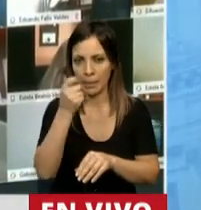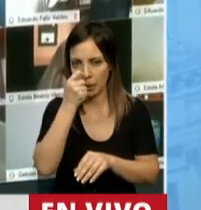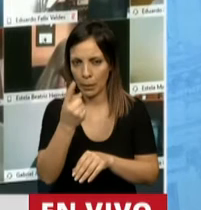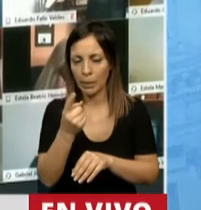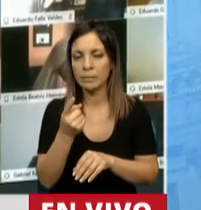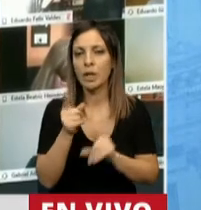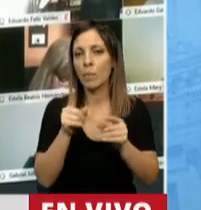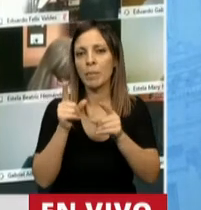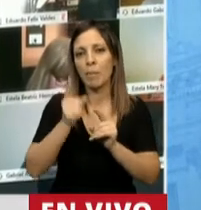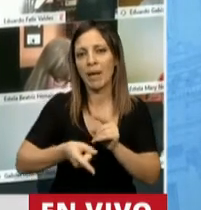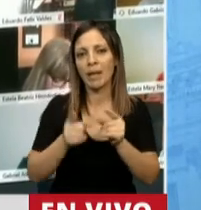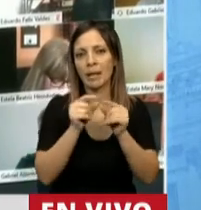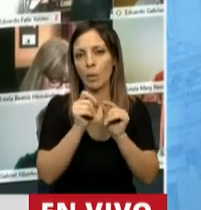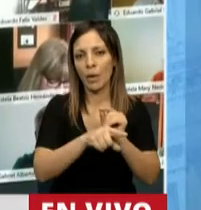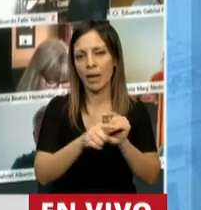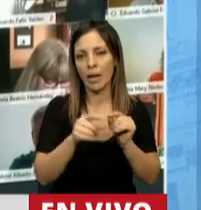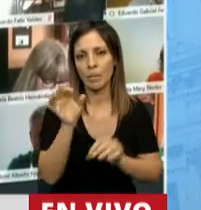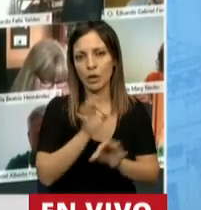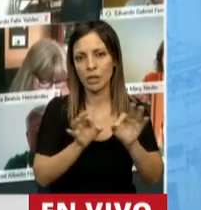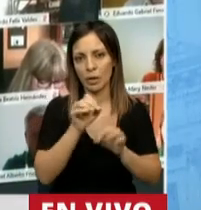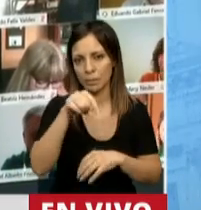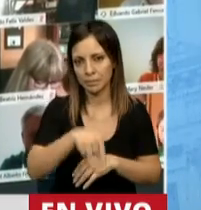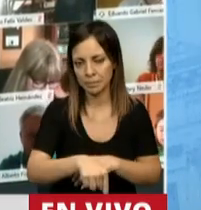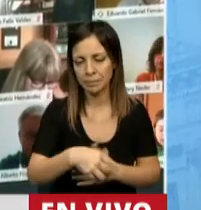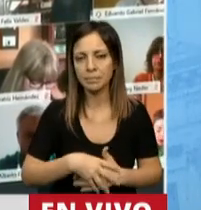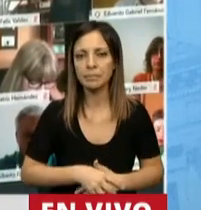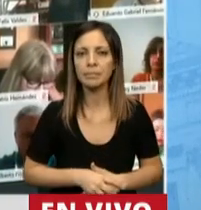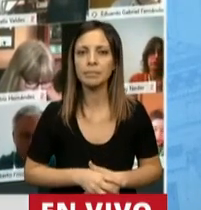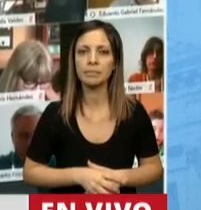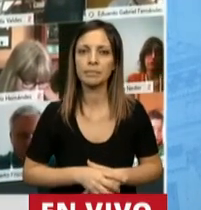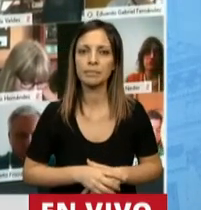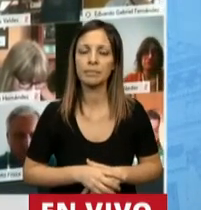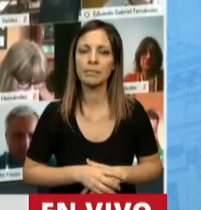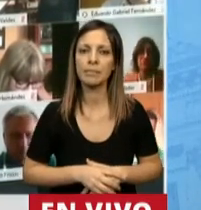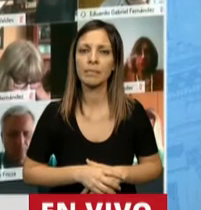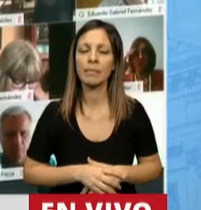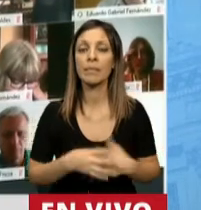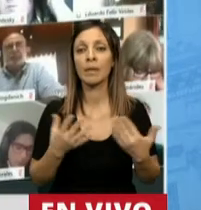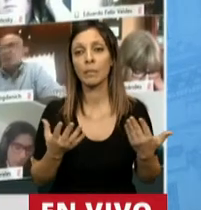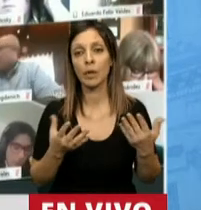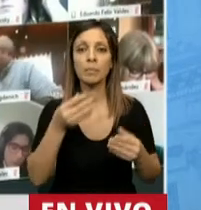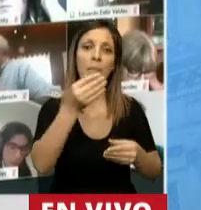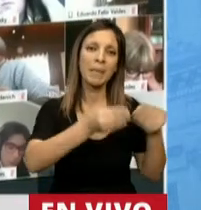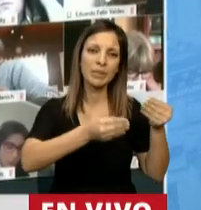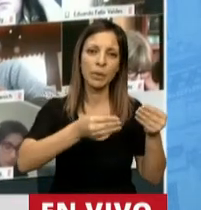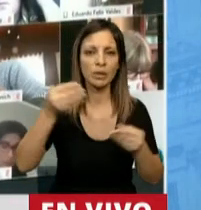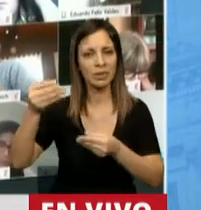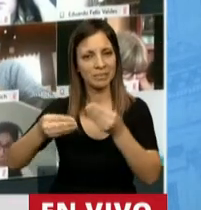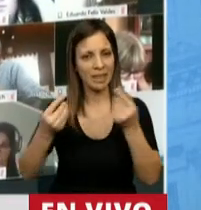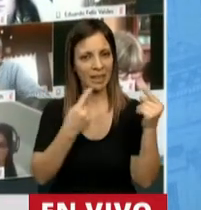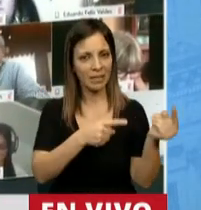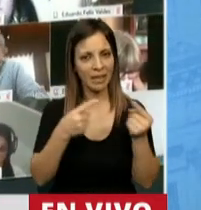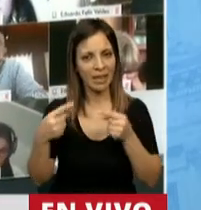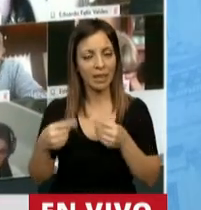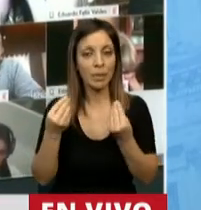lo que establece el articulado de esta de este proyecto y buenos presupuestos contrapuestos decía donde ahora en